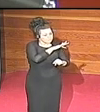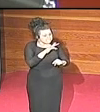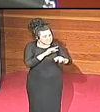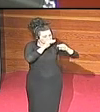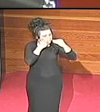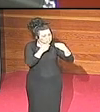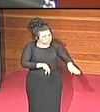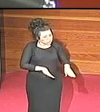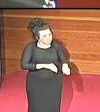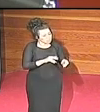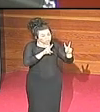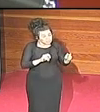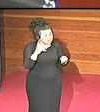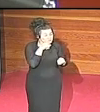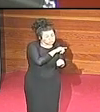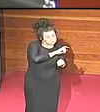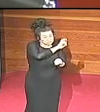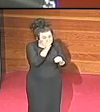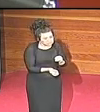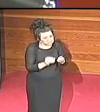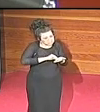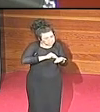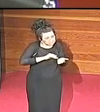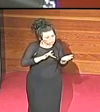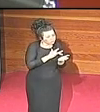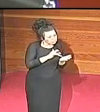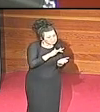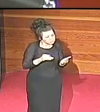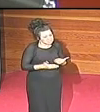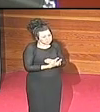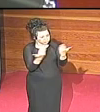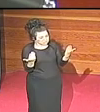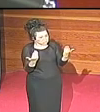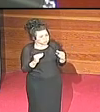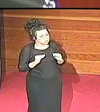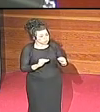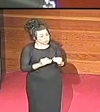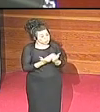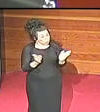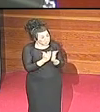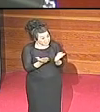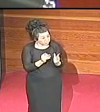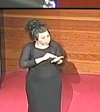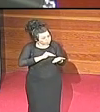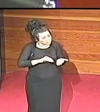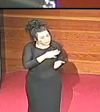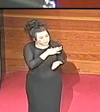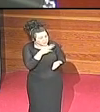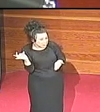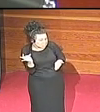un gran número de revistas y periódicos, y su libro Lenin et la Revolución Cultural ha sido traducido al inglés y al